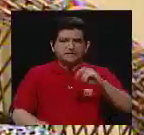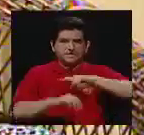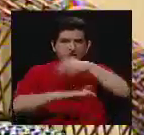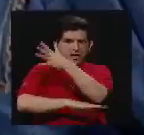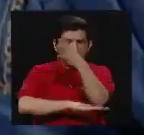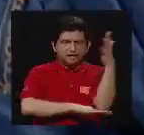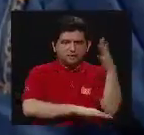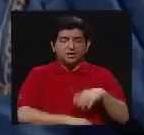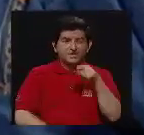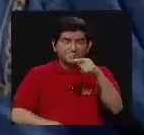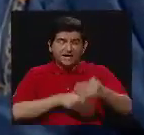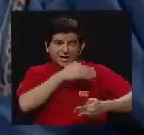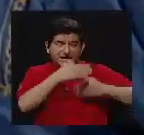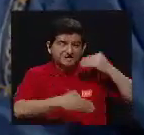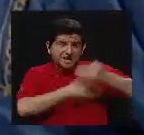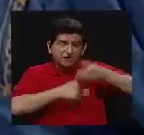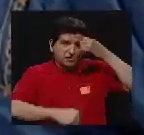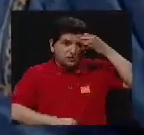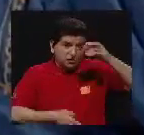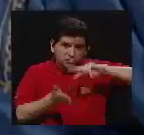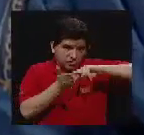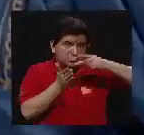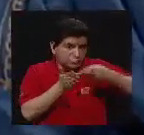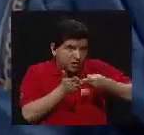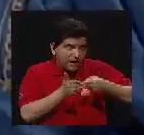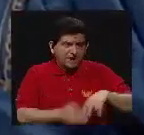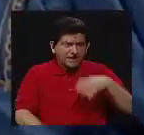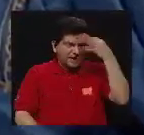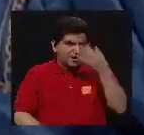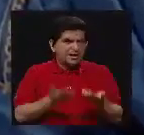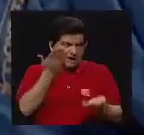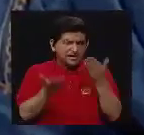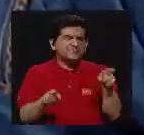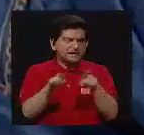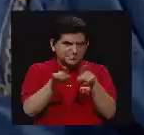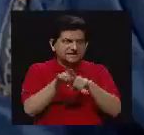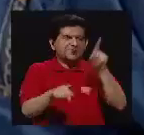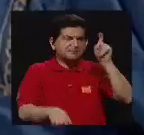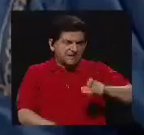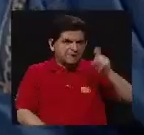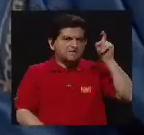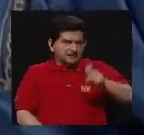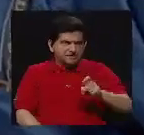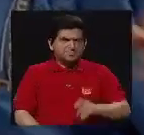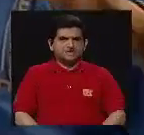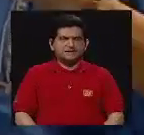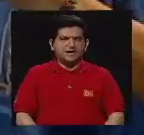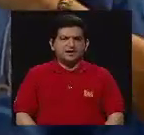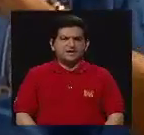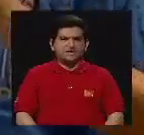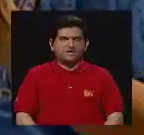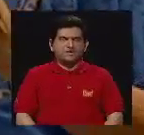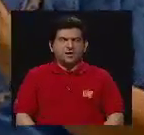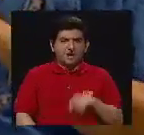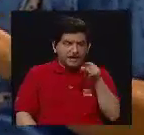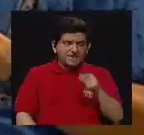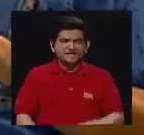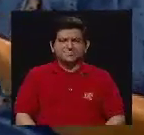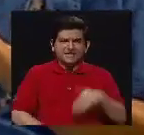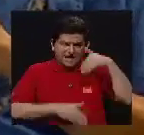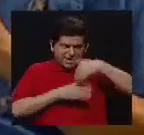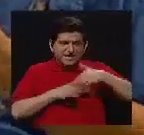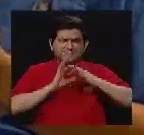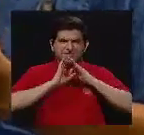Y que ese es un tipo de evolución cultural. ¿No te parece que también tiene que haber en la interrelación,